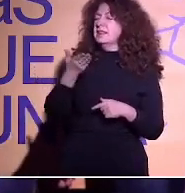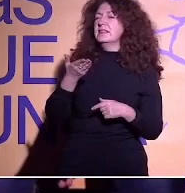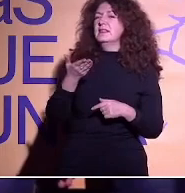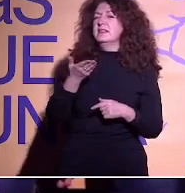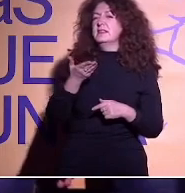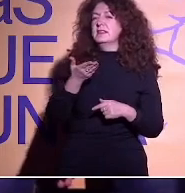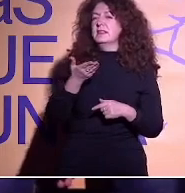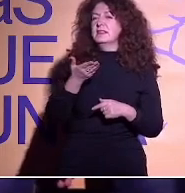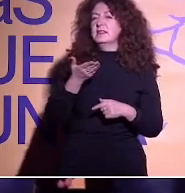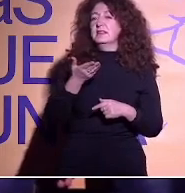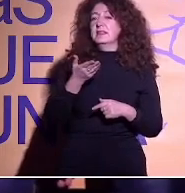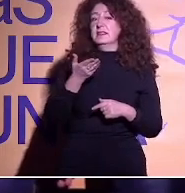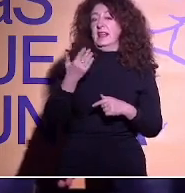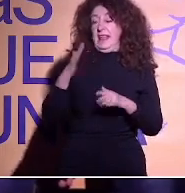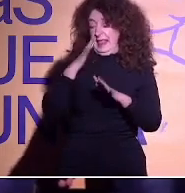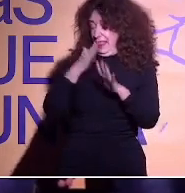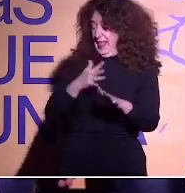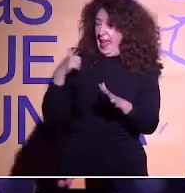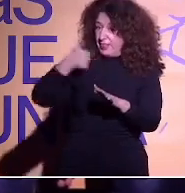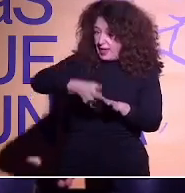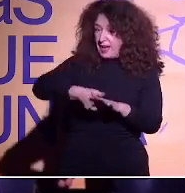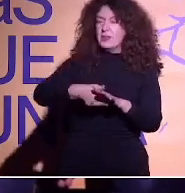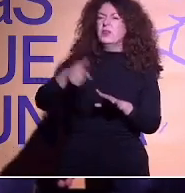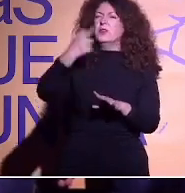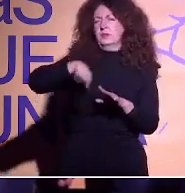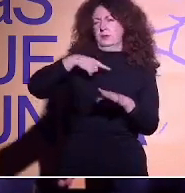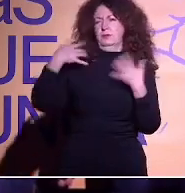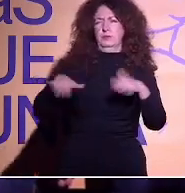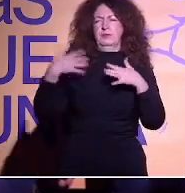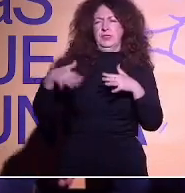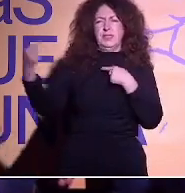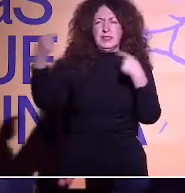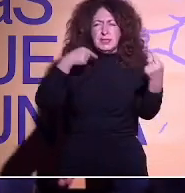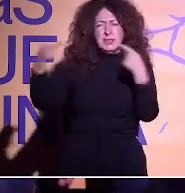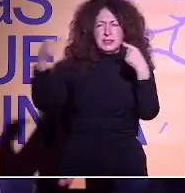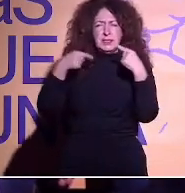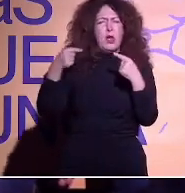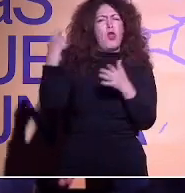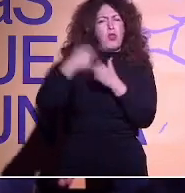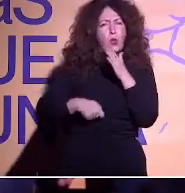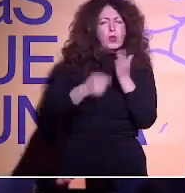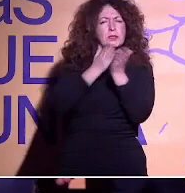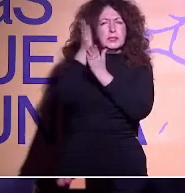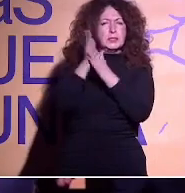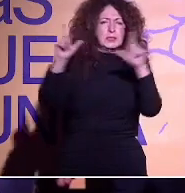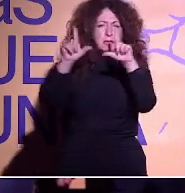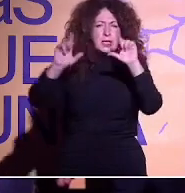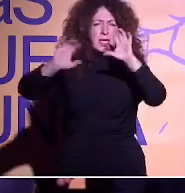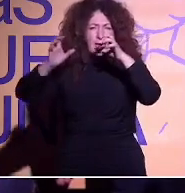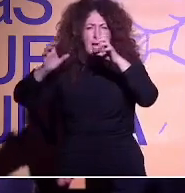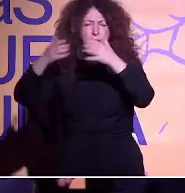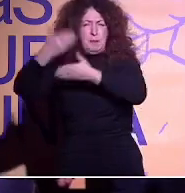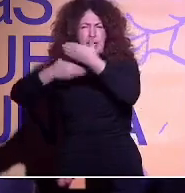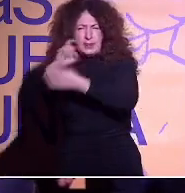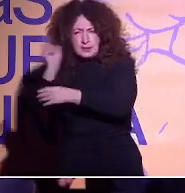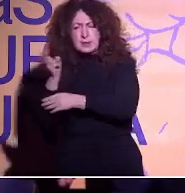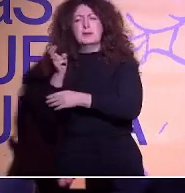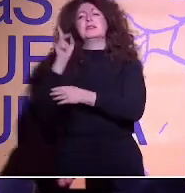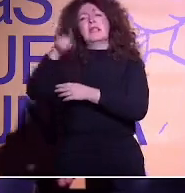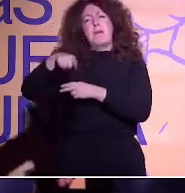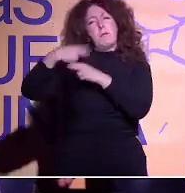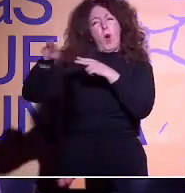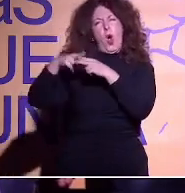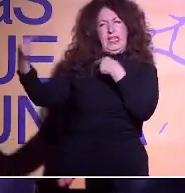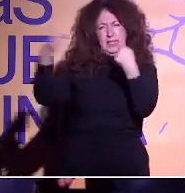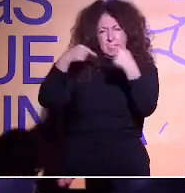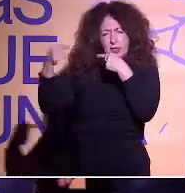reconocer que en estos 10 años hemos recibido durísimos ataques mediáticos políticos y judiciales